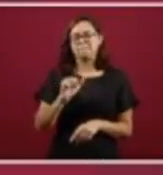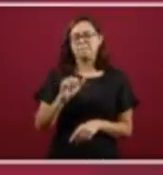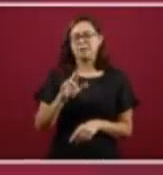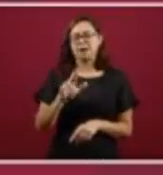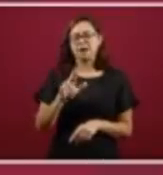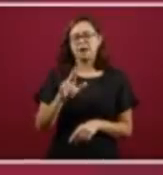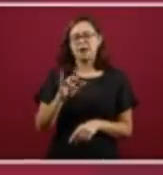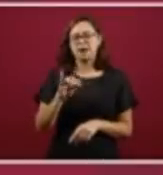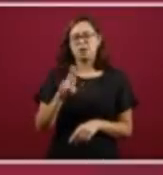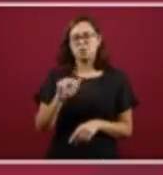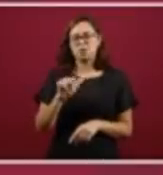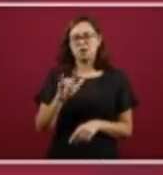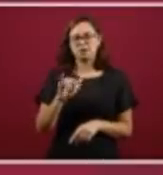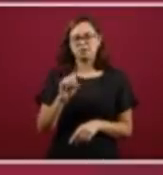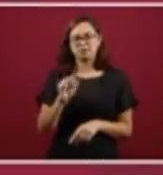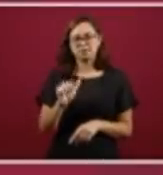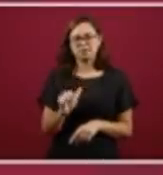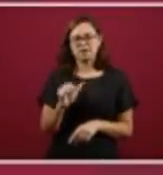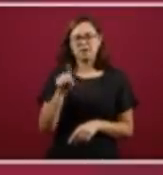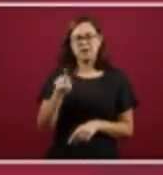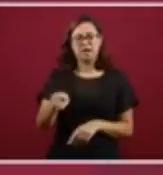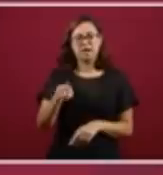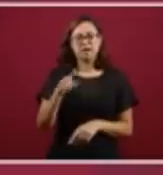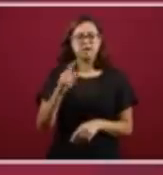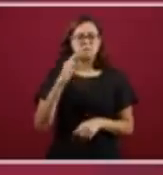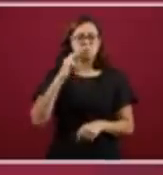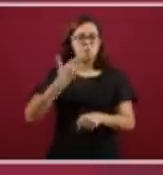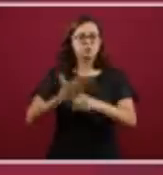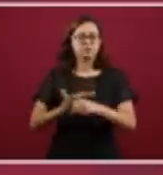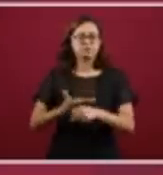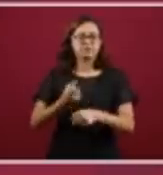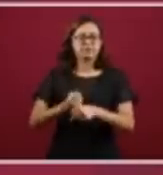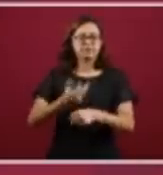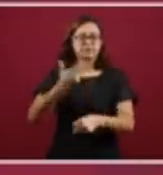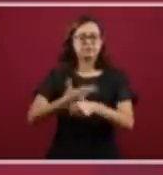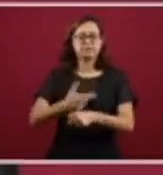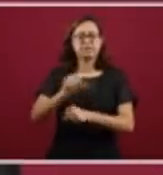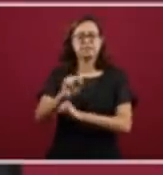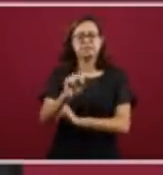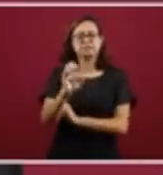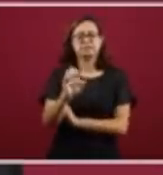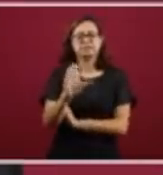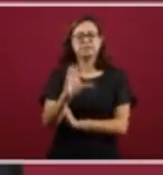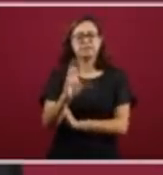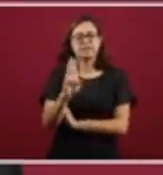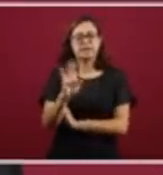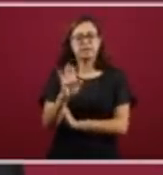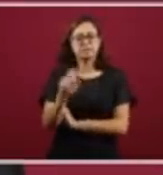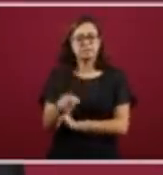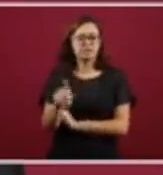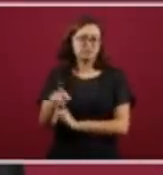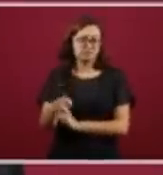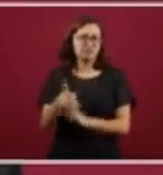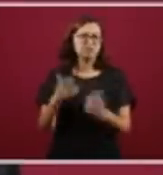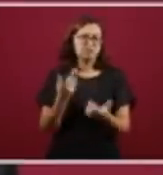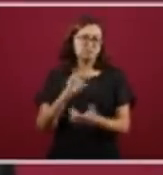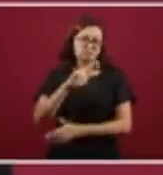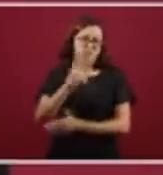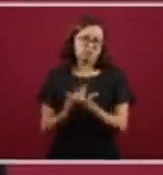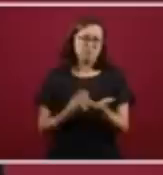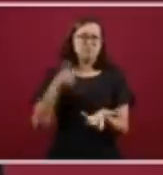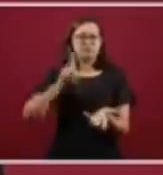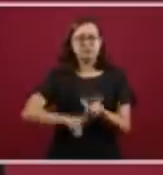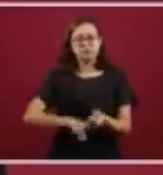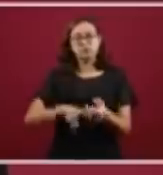Albores González, que es la secretaria de Bienestar, de esta secretaría depende este programa, y